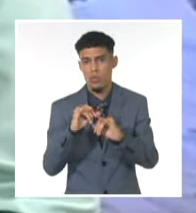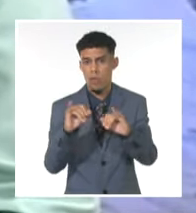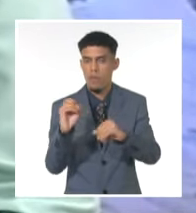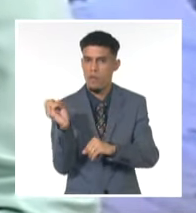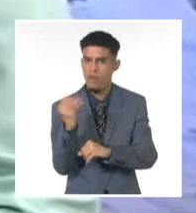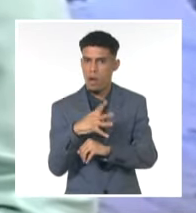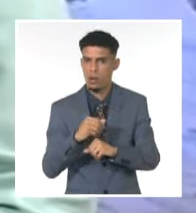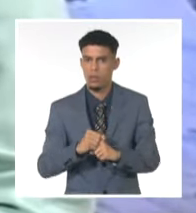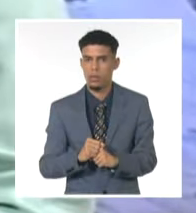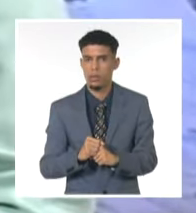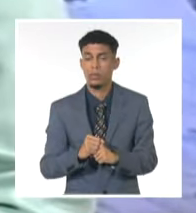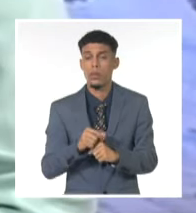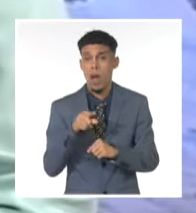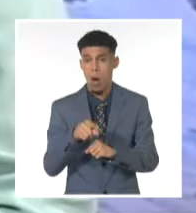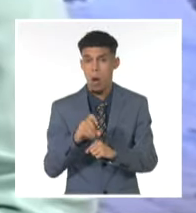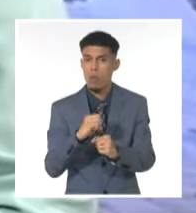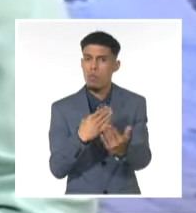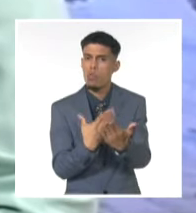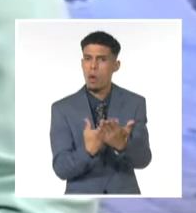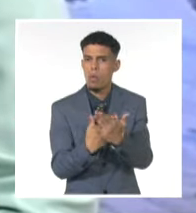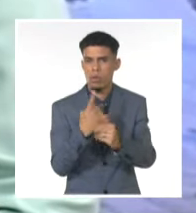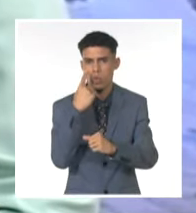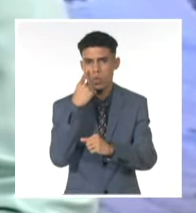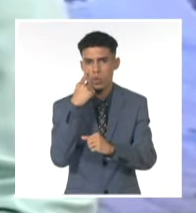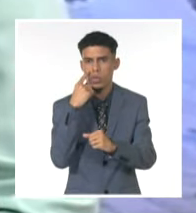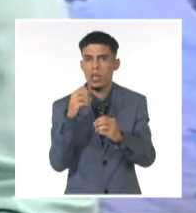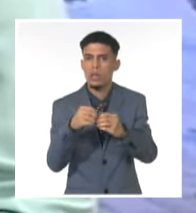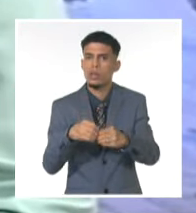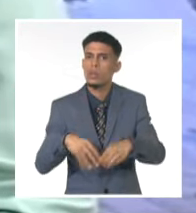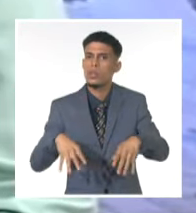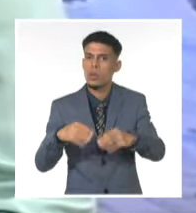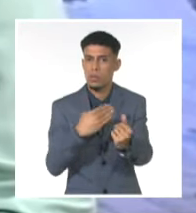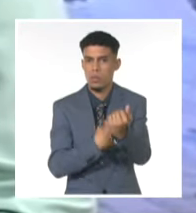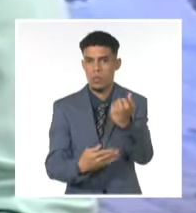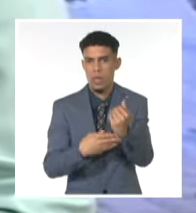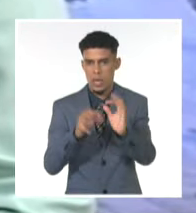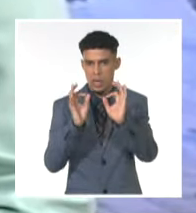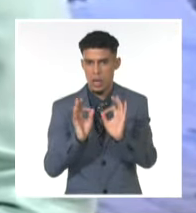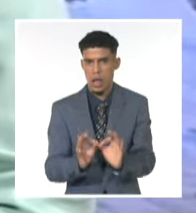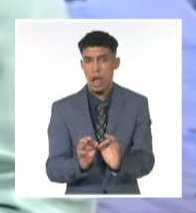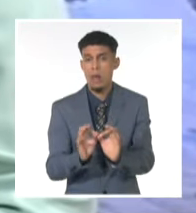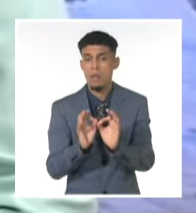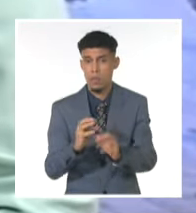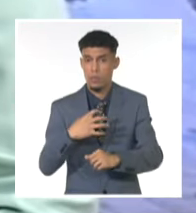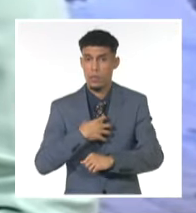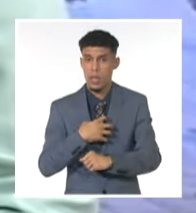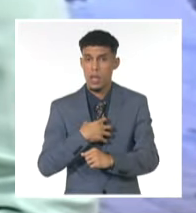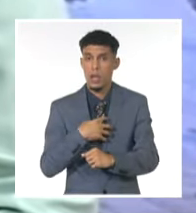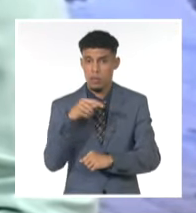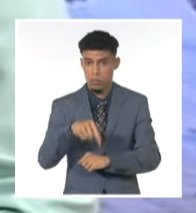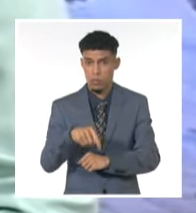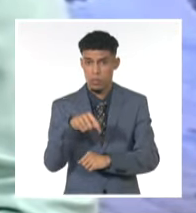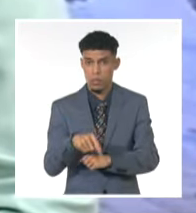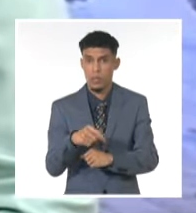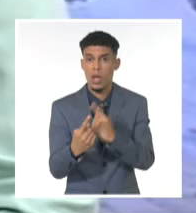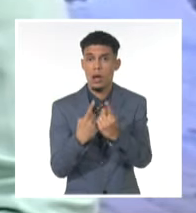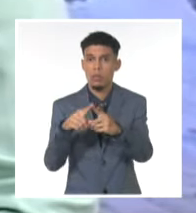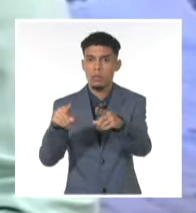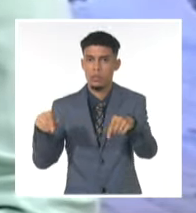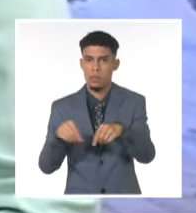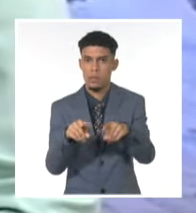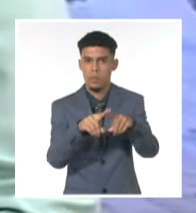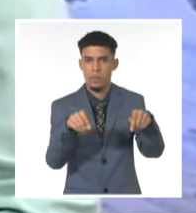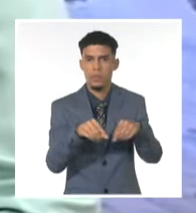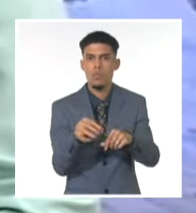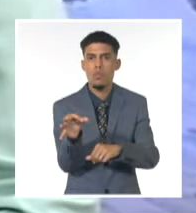A continuación, les propongo conocer una situación real, la situación real que tienen ahora mismo los embalses de ese